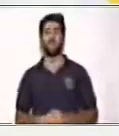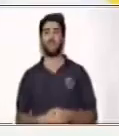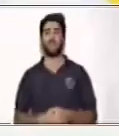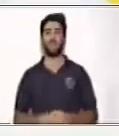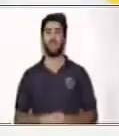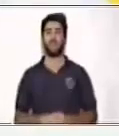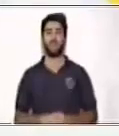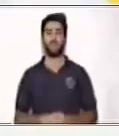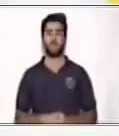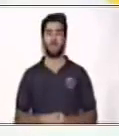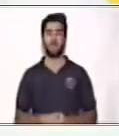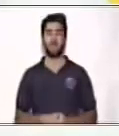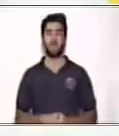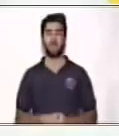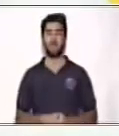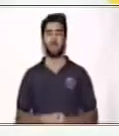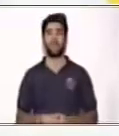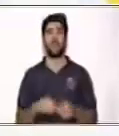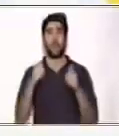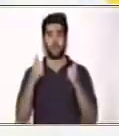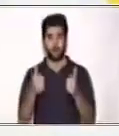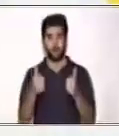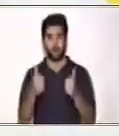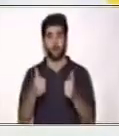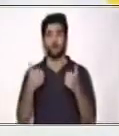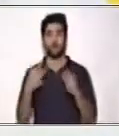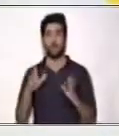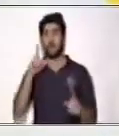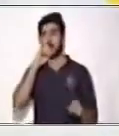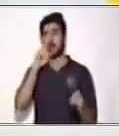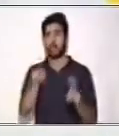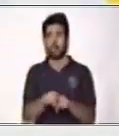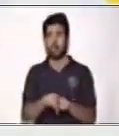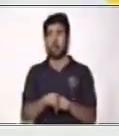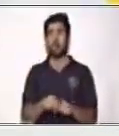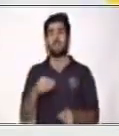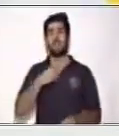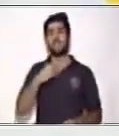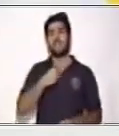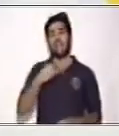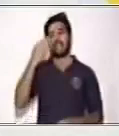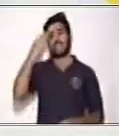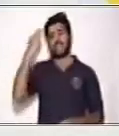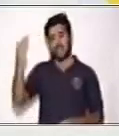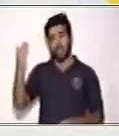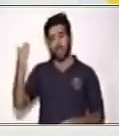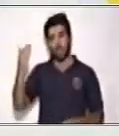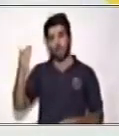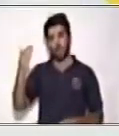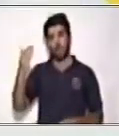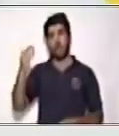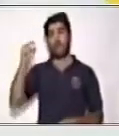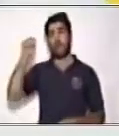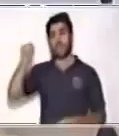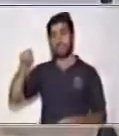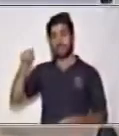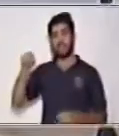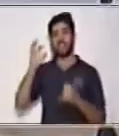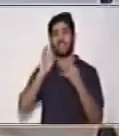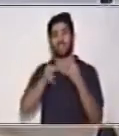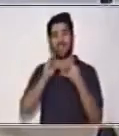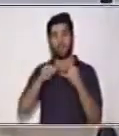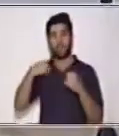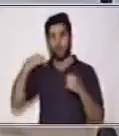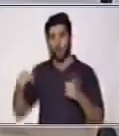Guatemala. Muy bien. También quiero saludar a este intérprete maravilloso que